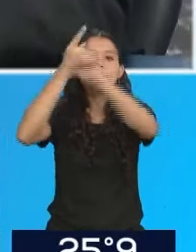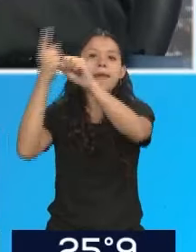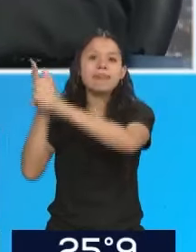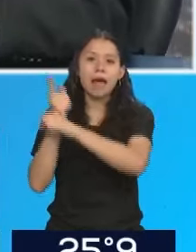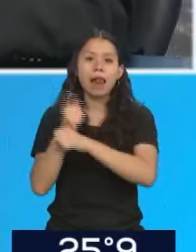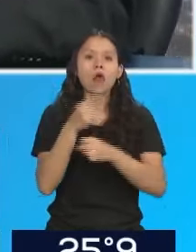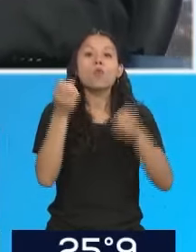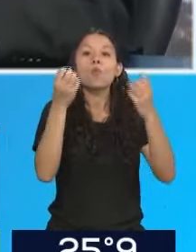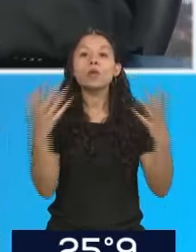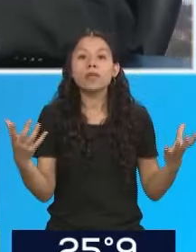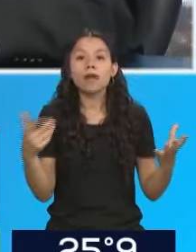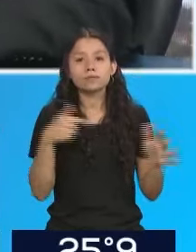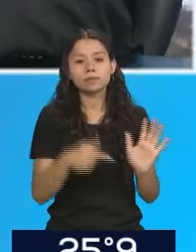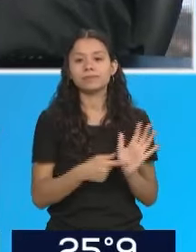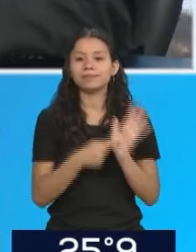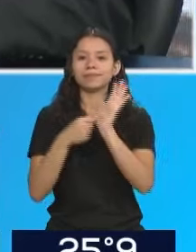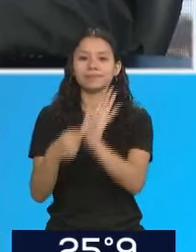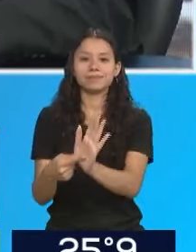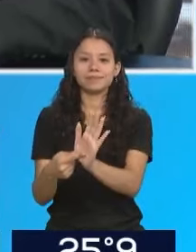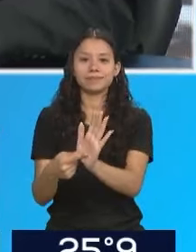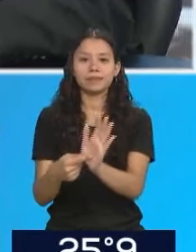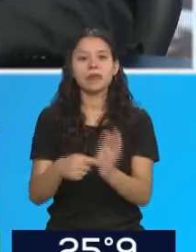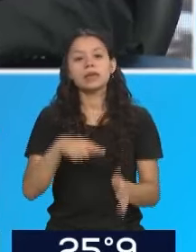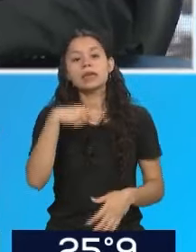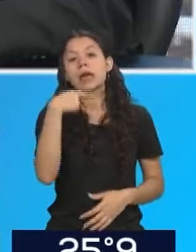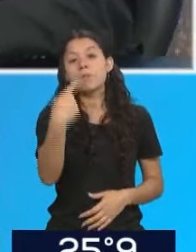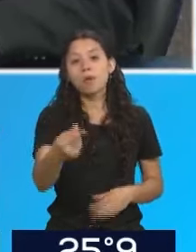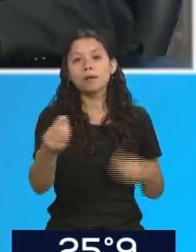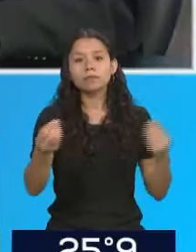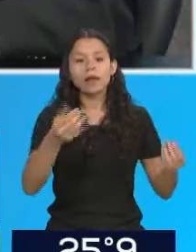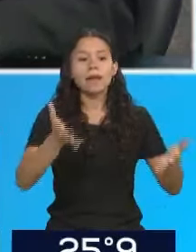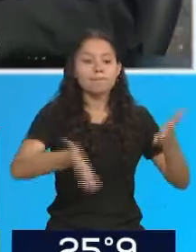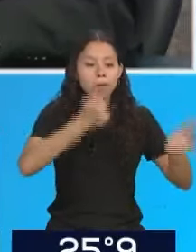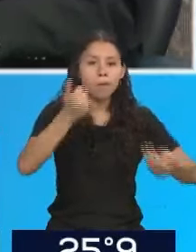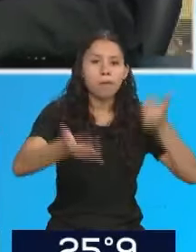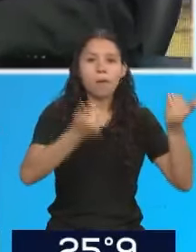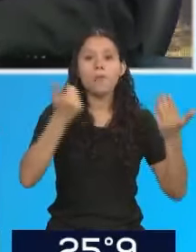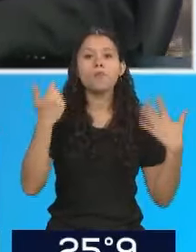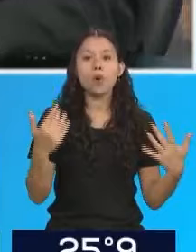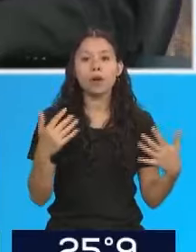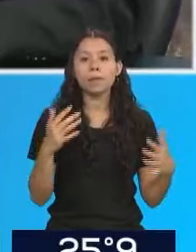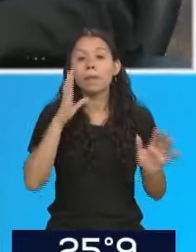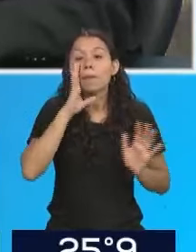en un par de años, arriesgó Cornejo, esto podría estar en explotación. Si es así,